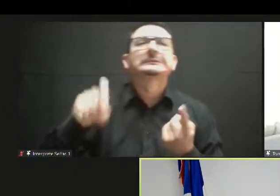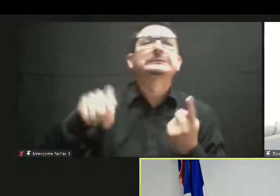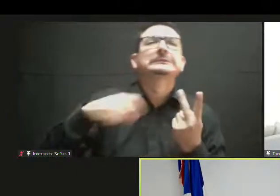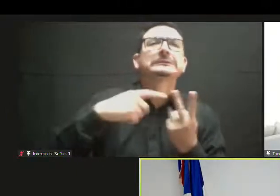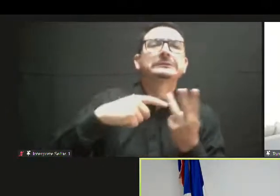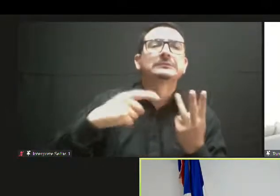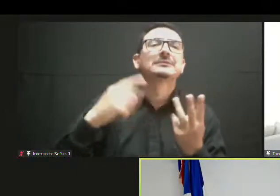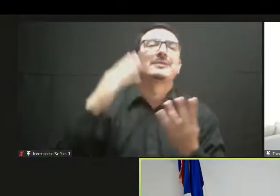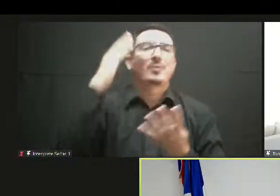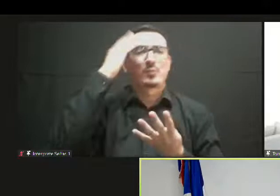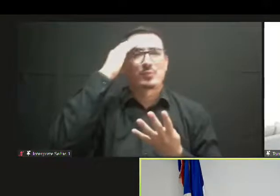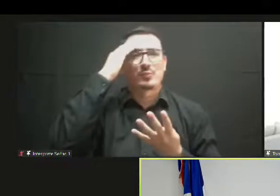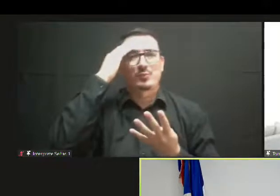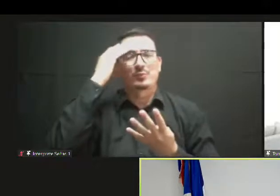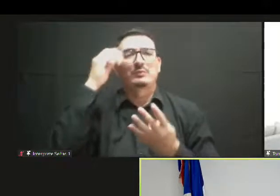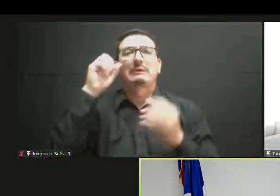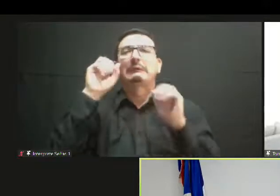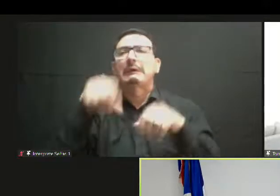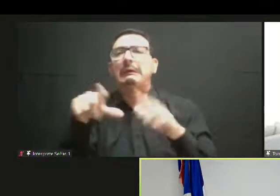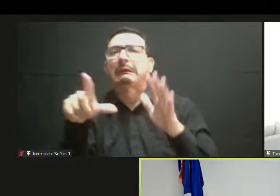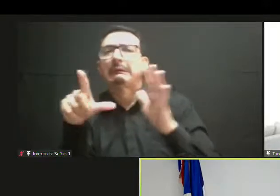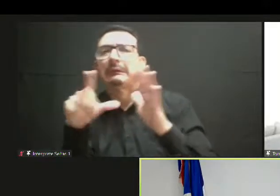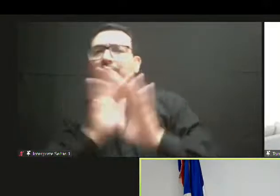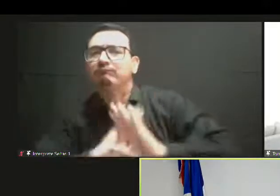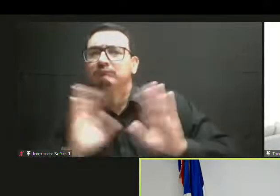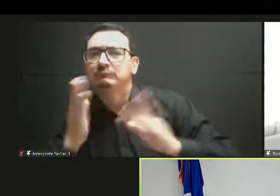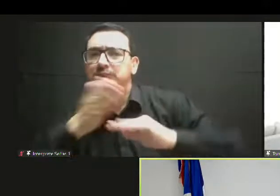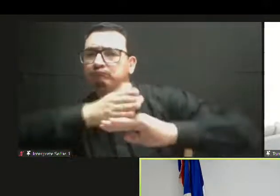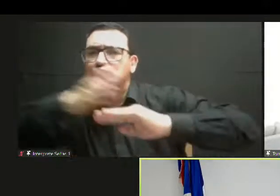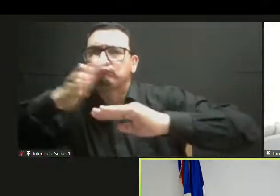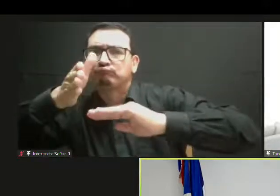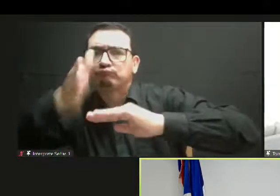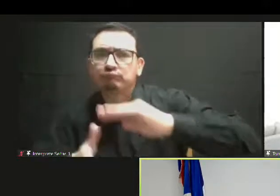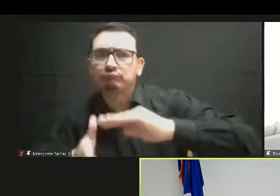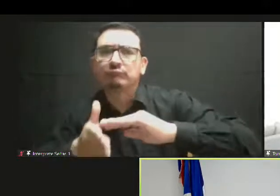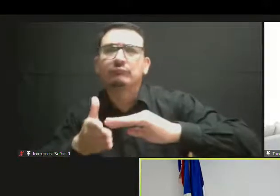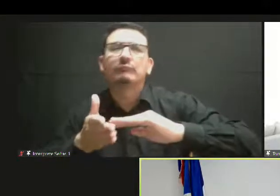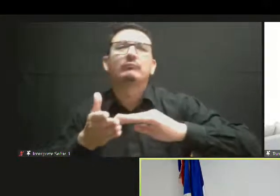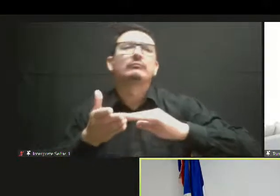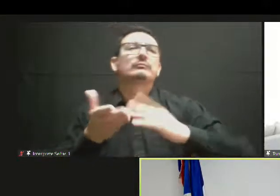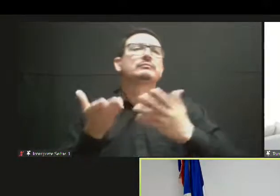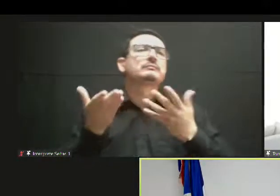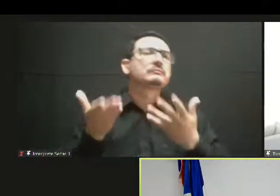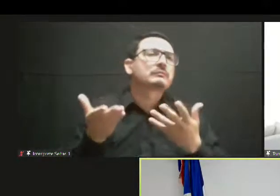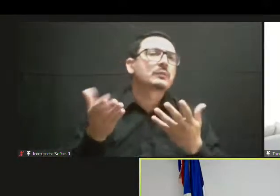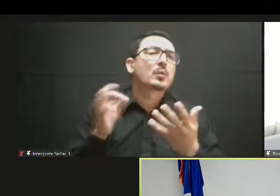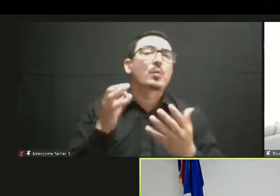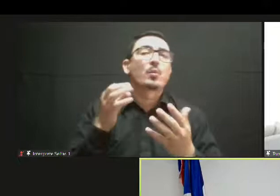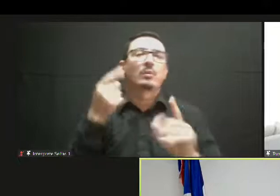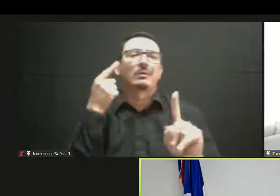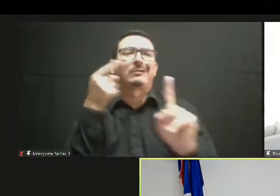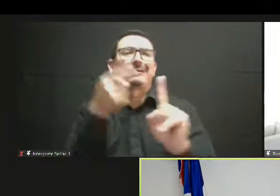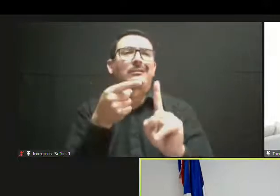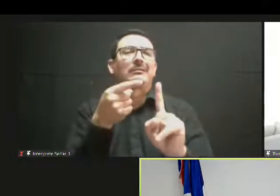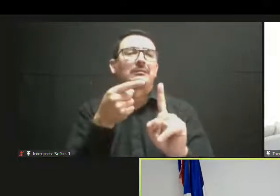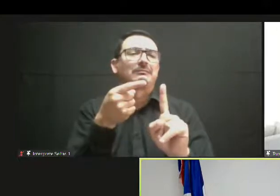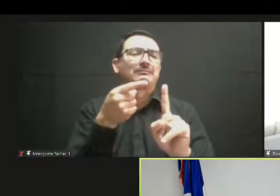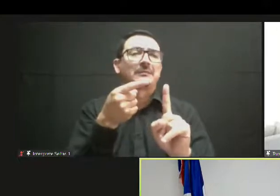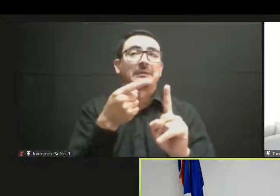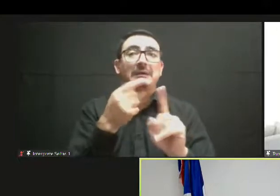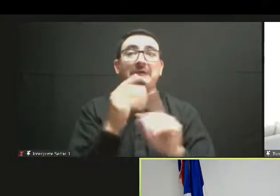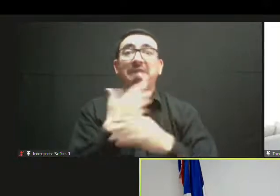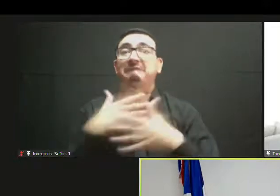cómo pudimos también ver los desafíos que afrontaban esos sectores y hacer una estrategia que